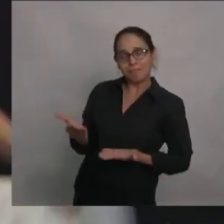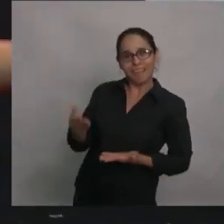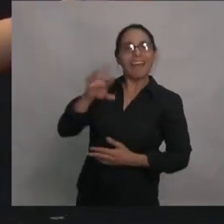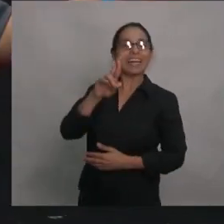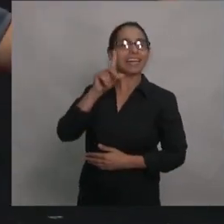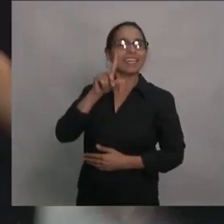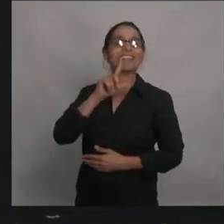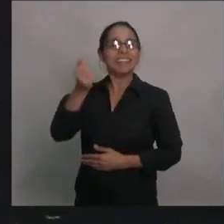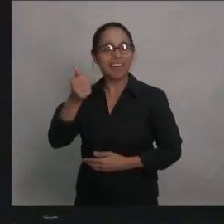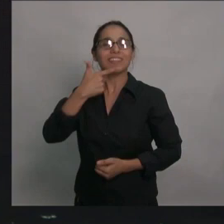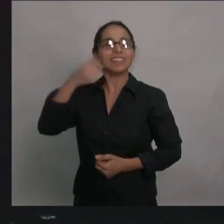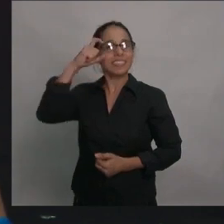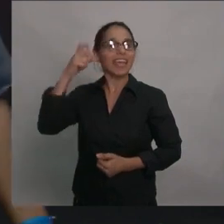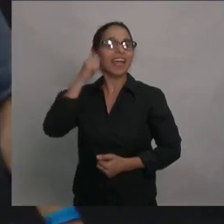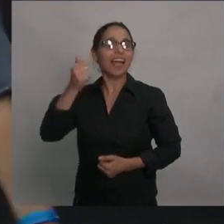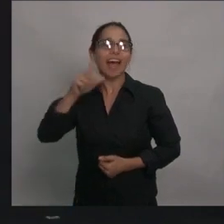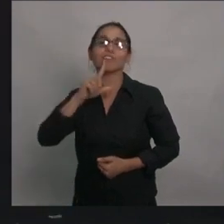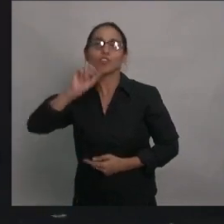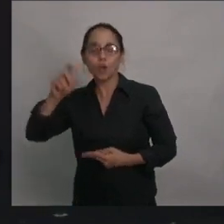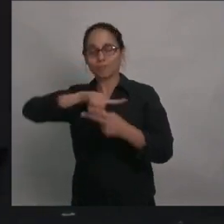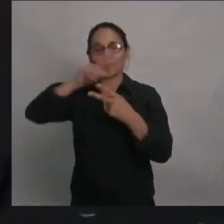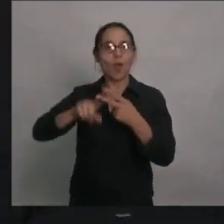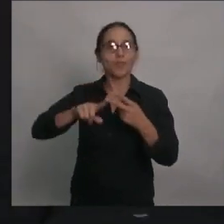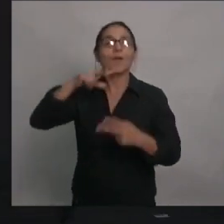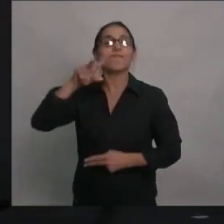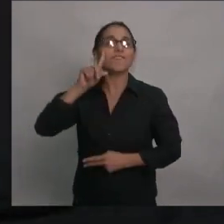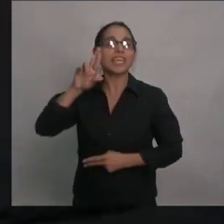Segato y a Virginia.